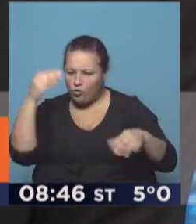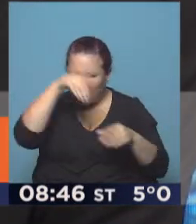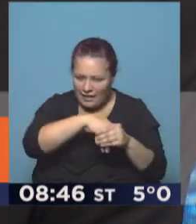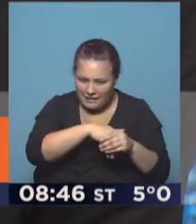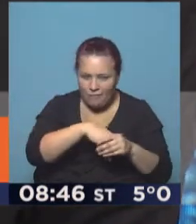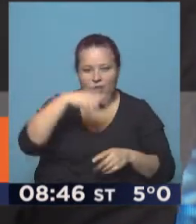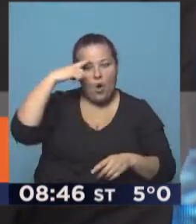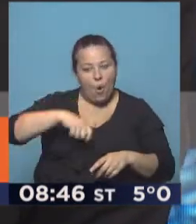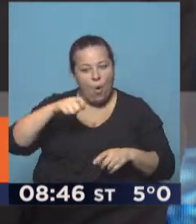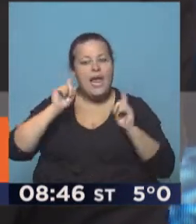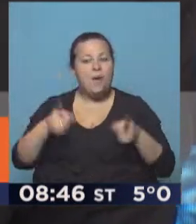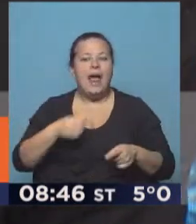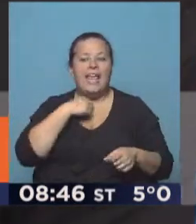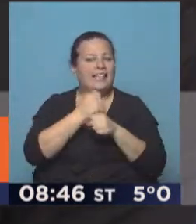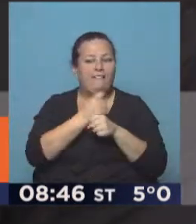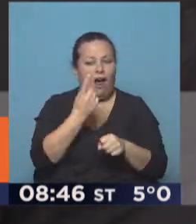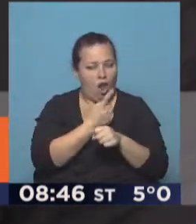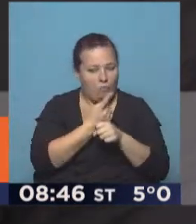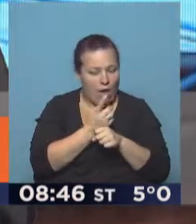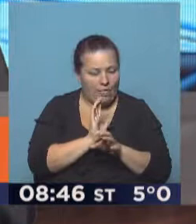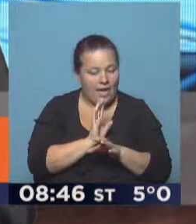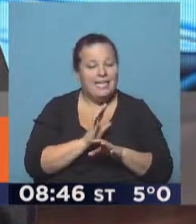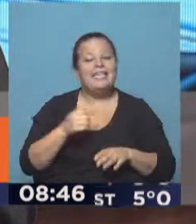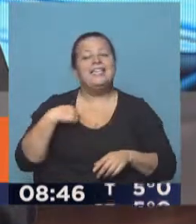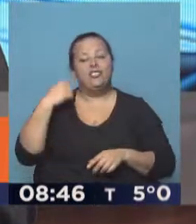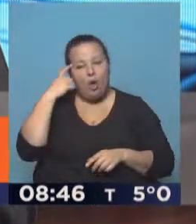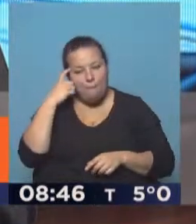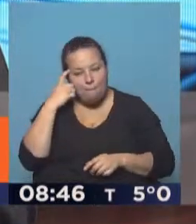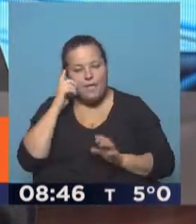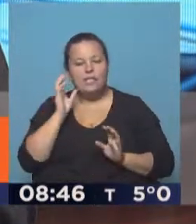que los jueces, aunque quieran actuar, no pueden? Y yo creo que